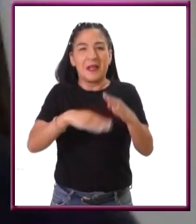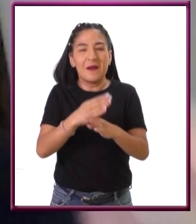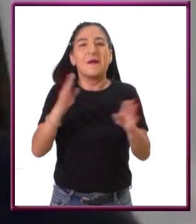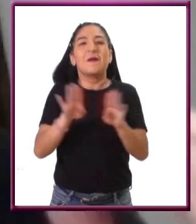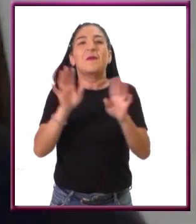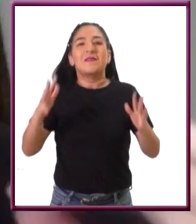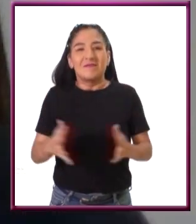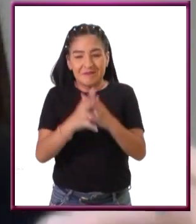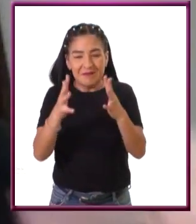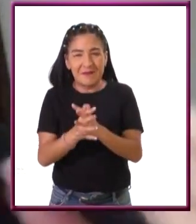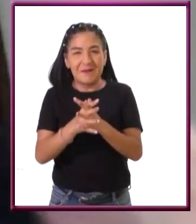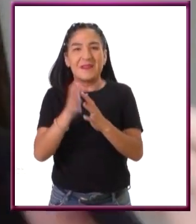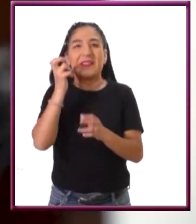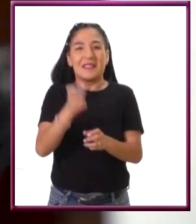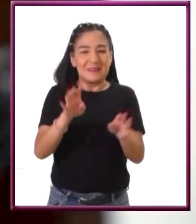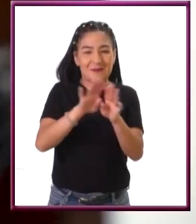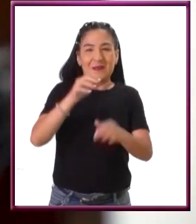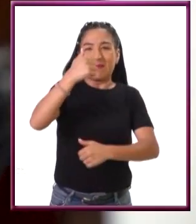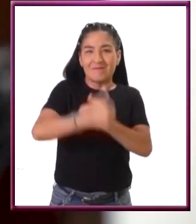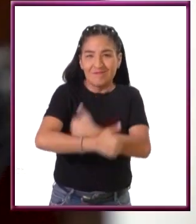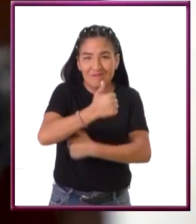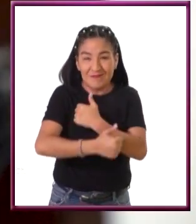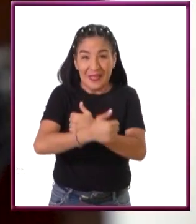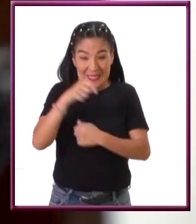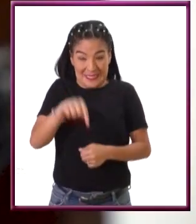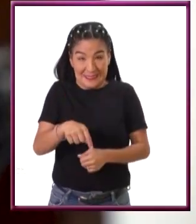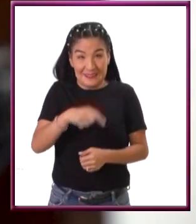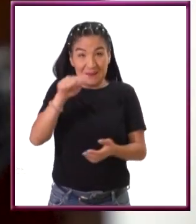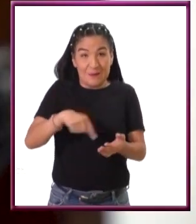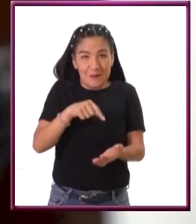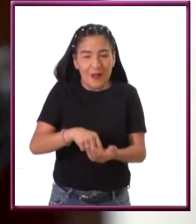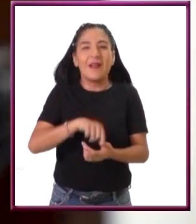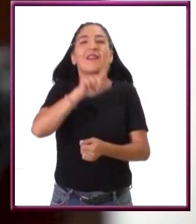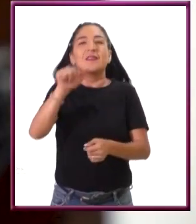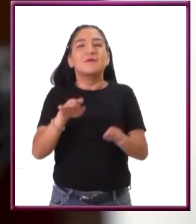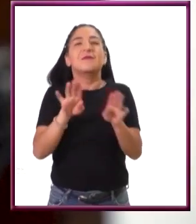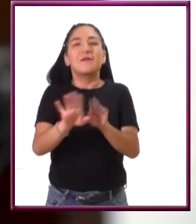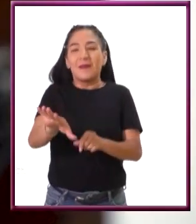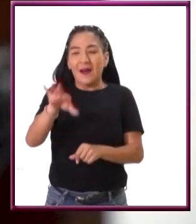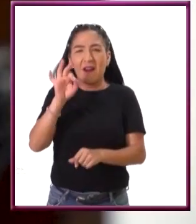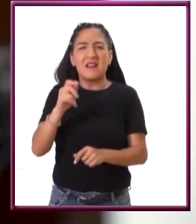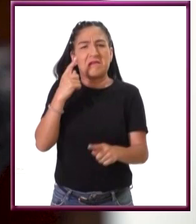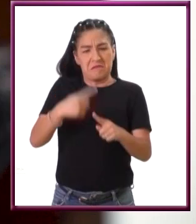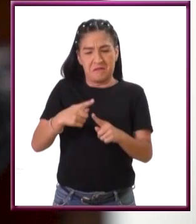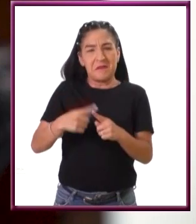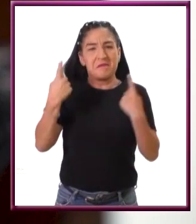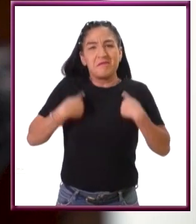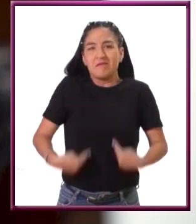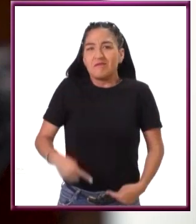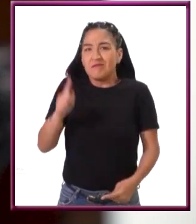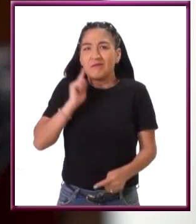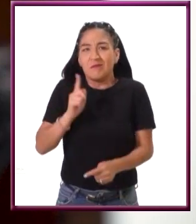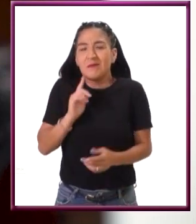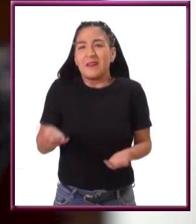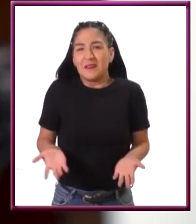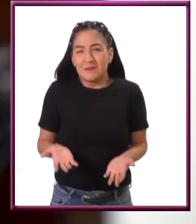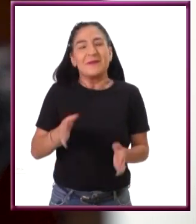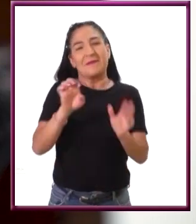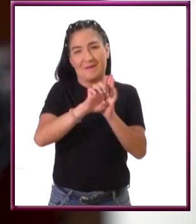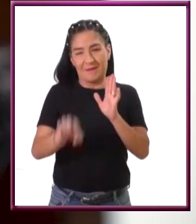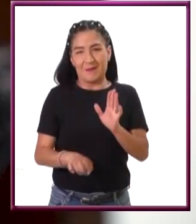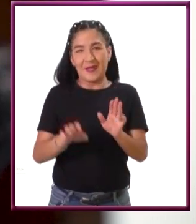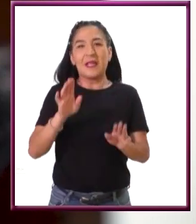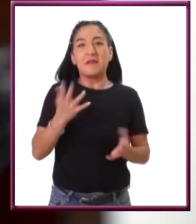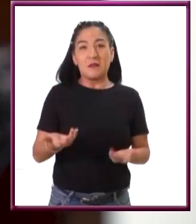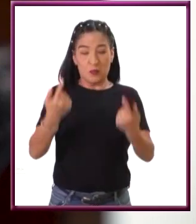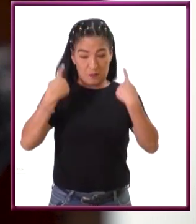a participar del banquete de la vida, y desde ahí encontrar quiénes somos como personas. Es